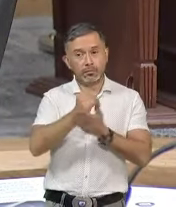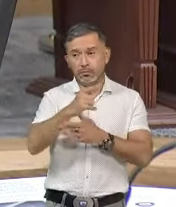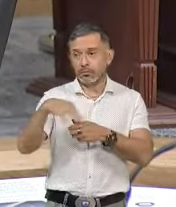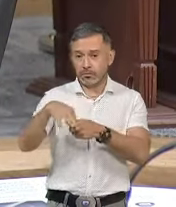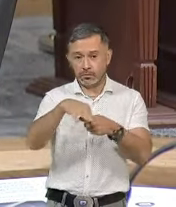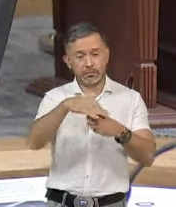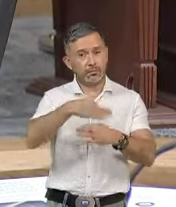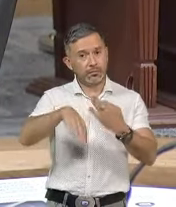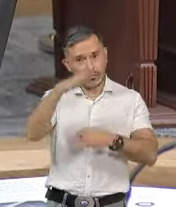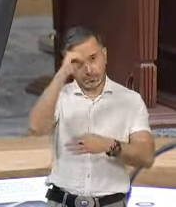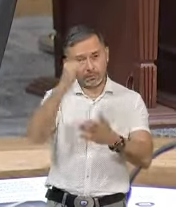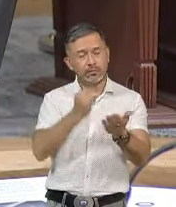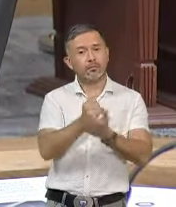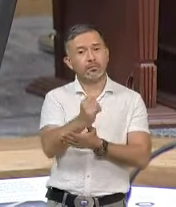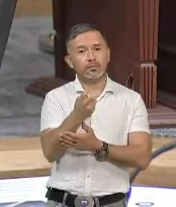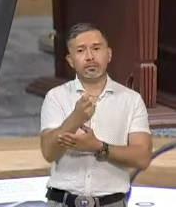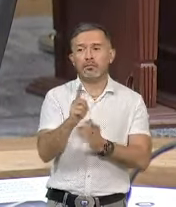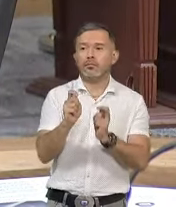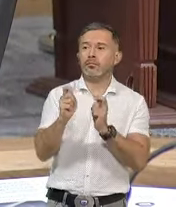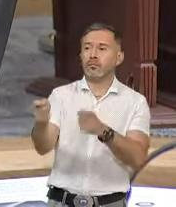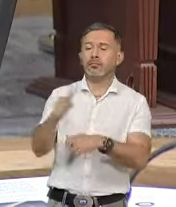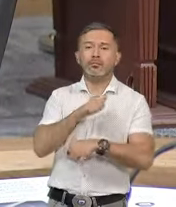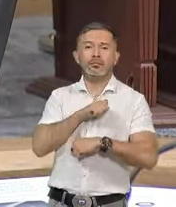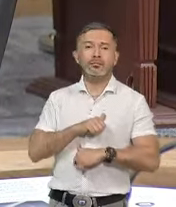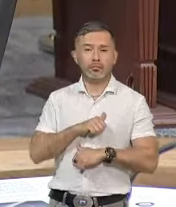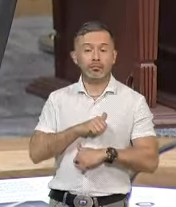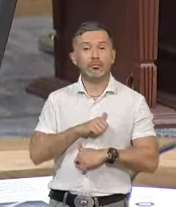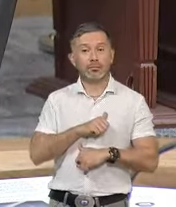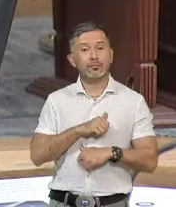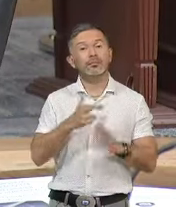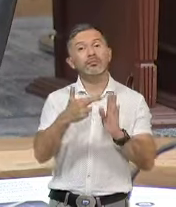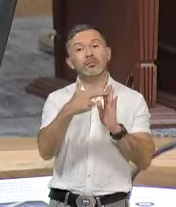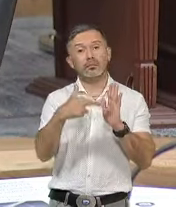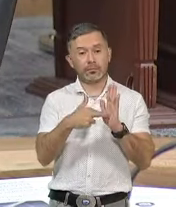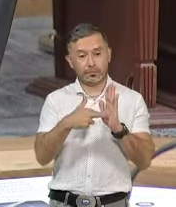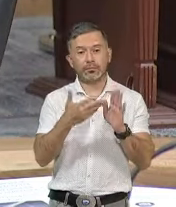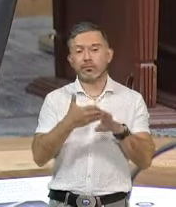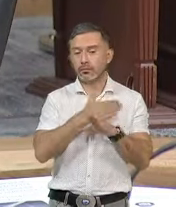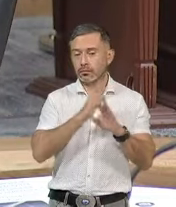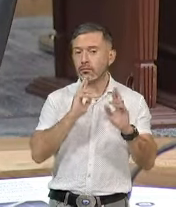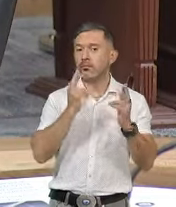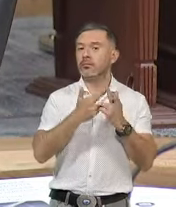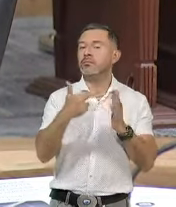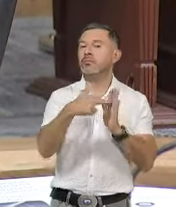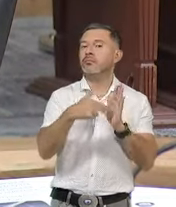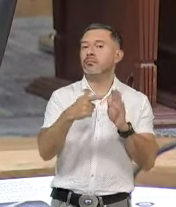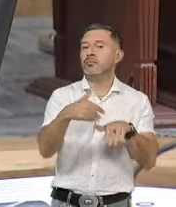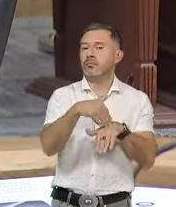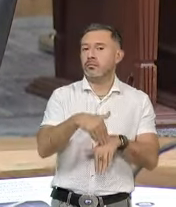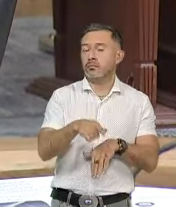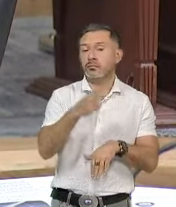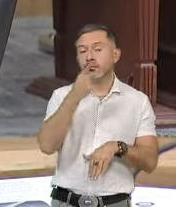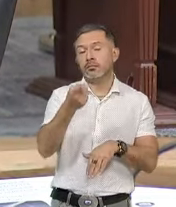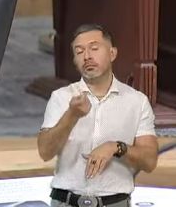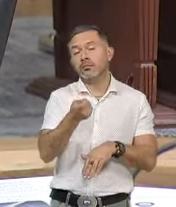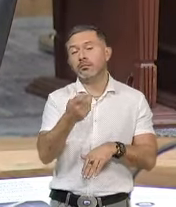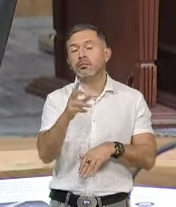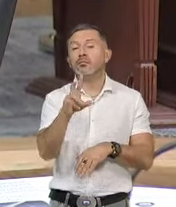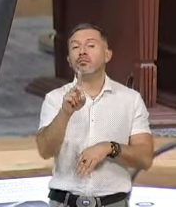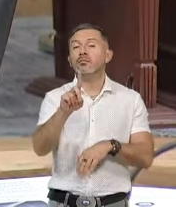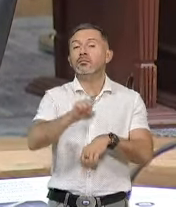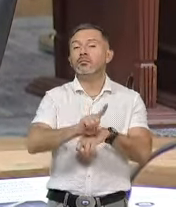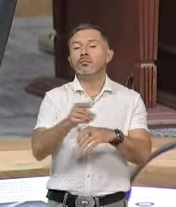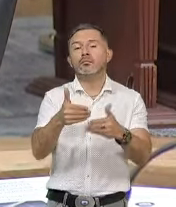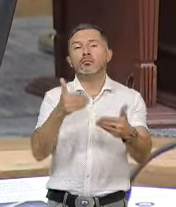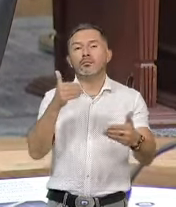votos que estaba estábamos siguiendo un reglamento de sesiones del Consejo general que establece que al menos 30 días Antes